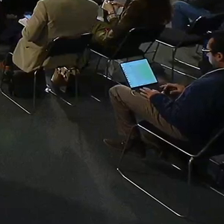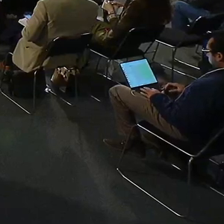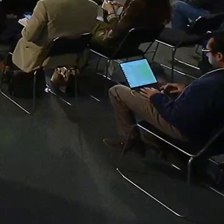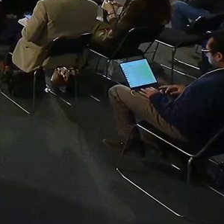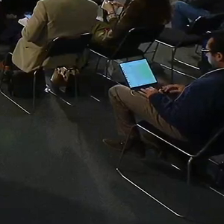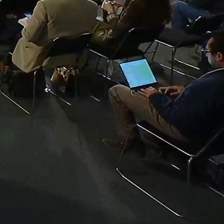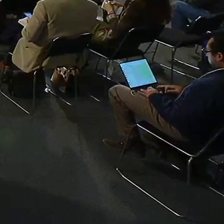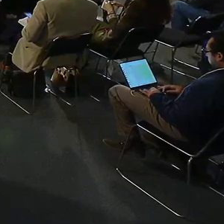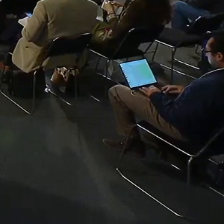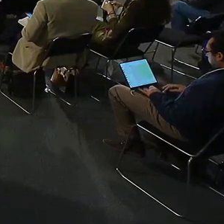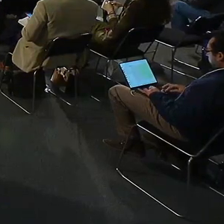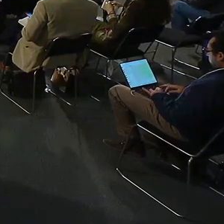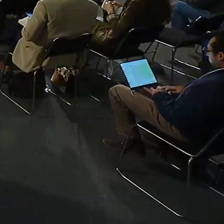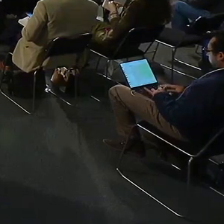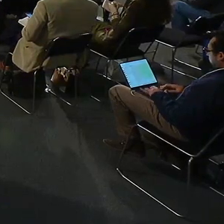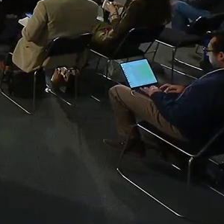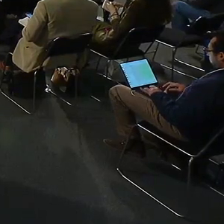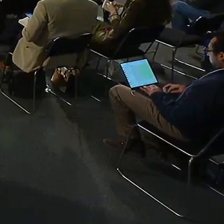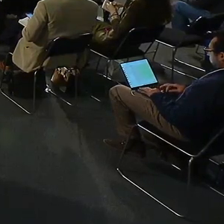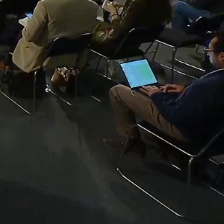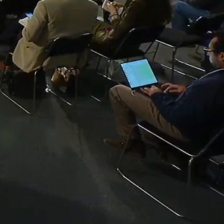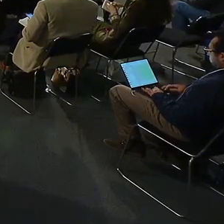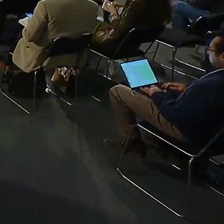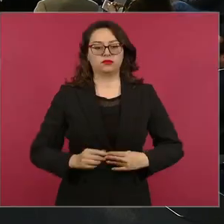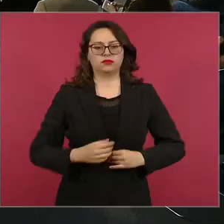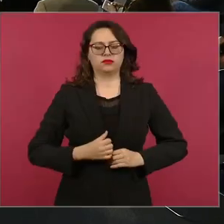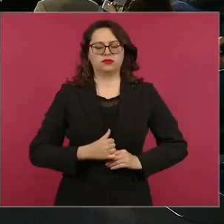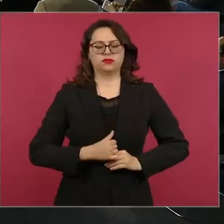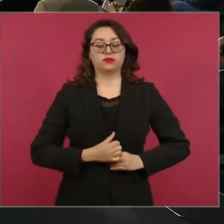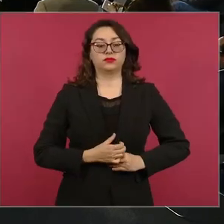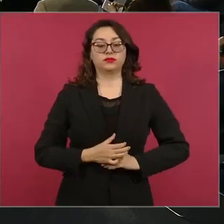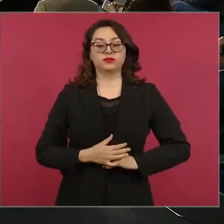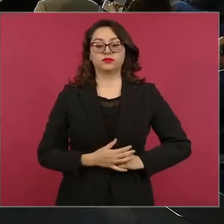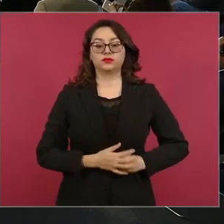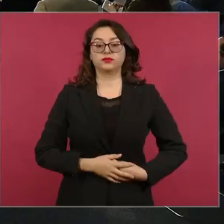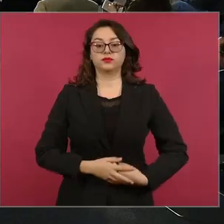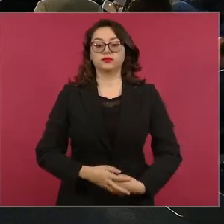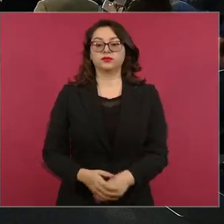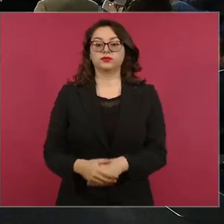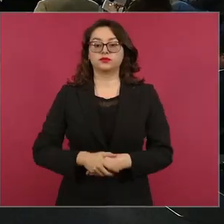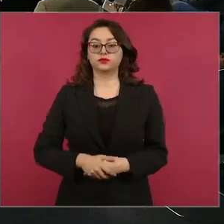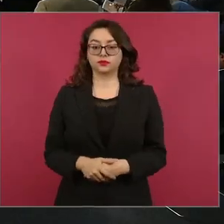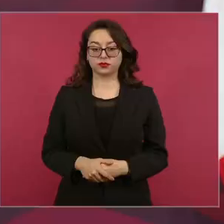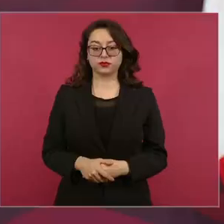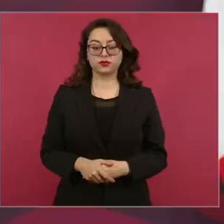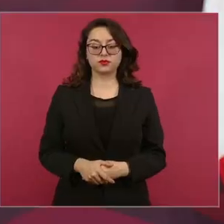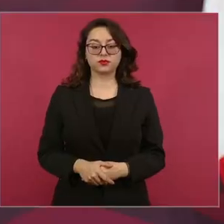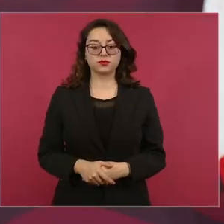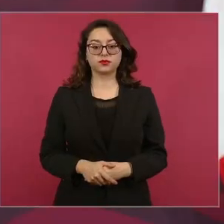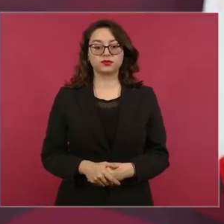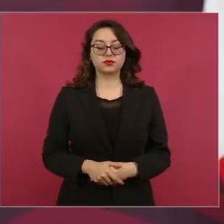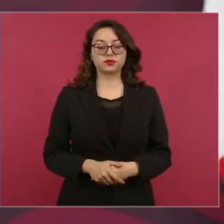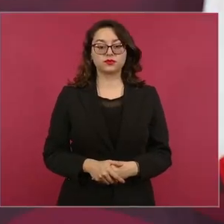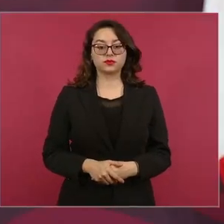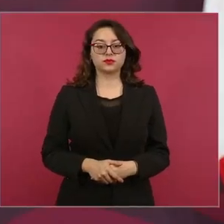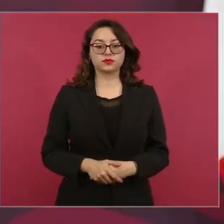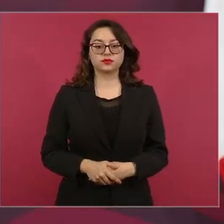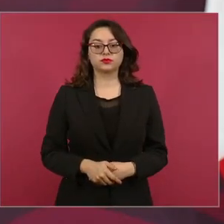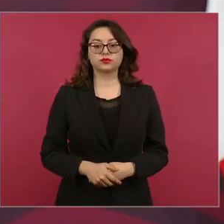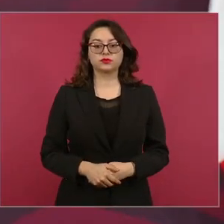Siempre uso yo el símil de cómo los publicistas meten al